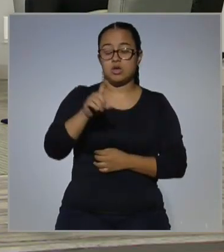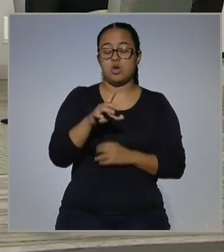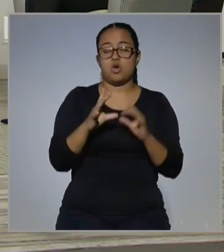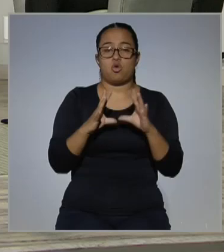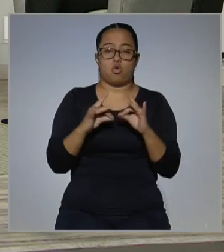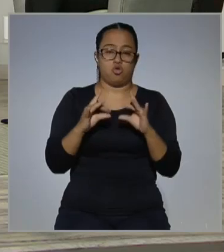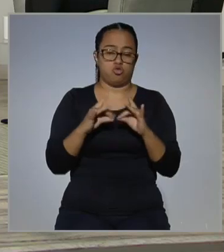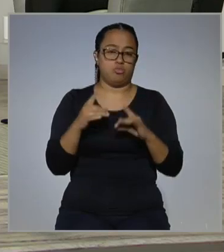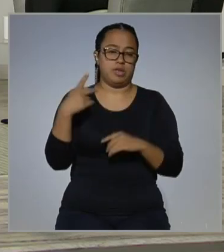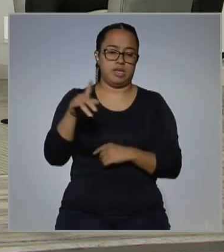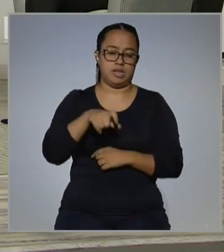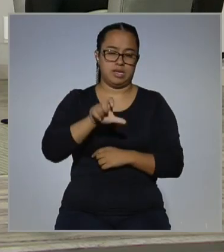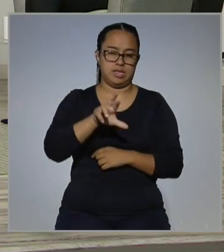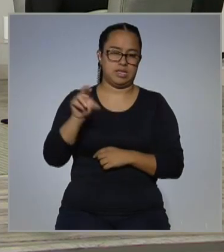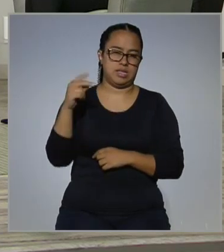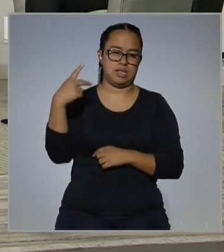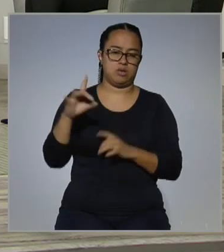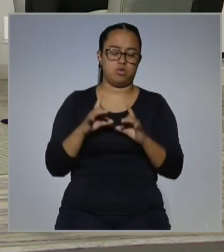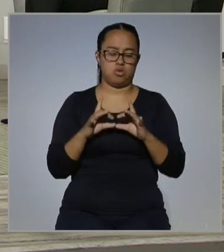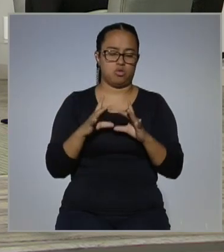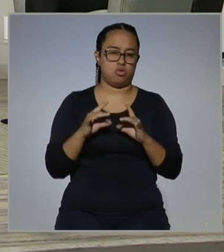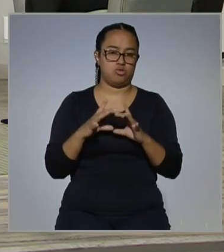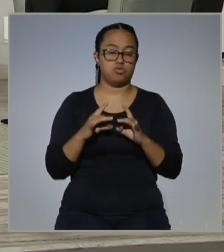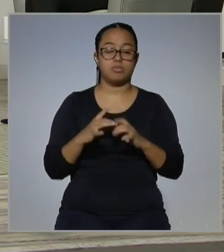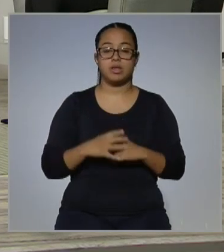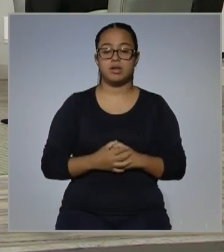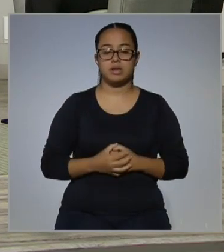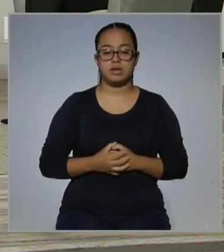Cozumel, Quintana Roo.